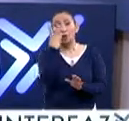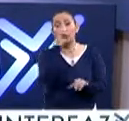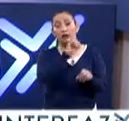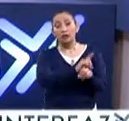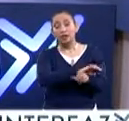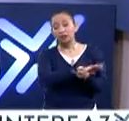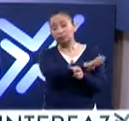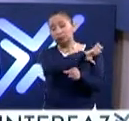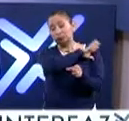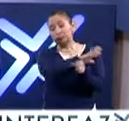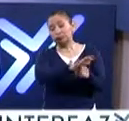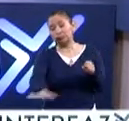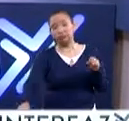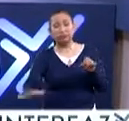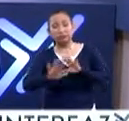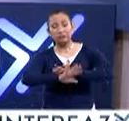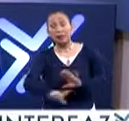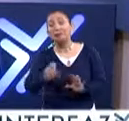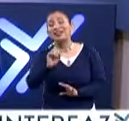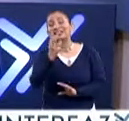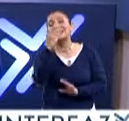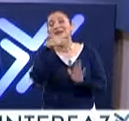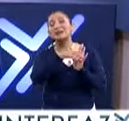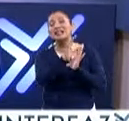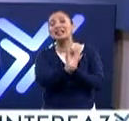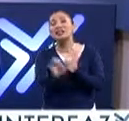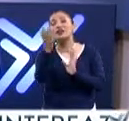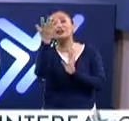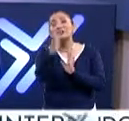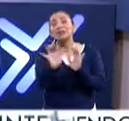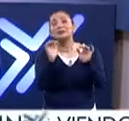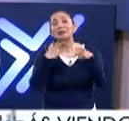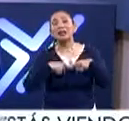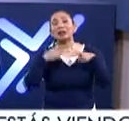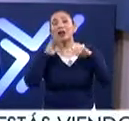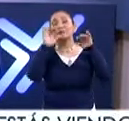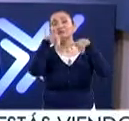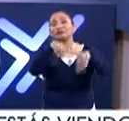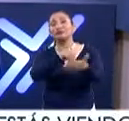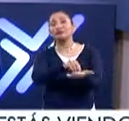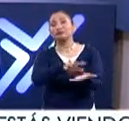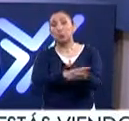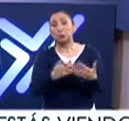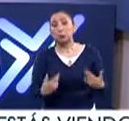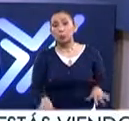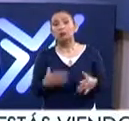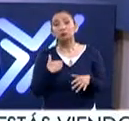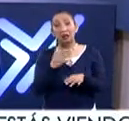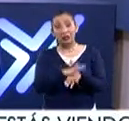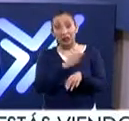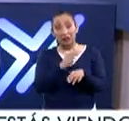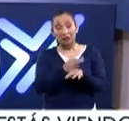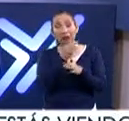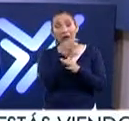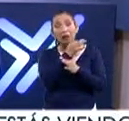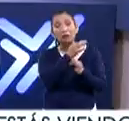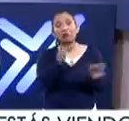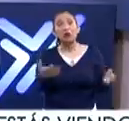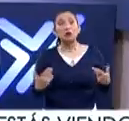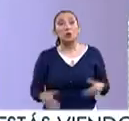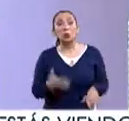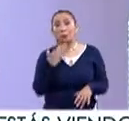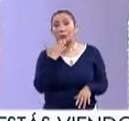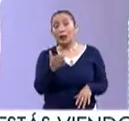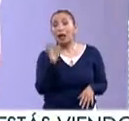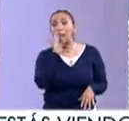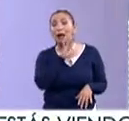4 10 alcanzando 23.500 días inscritos es una excelente noticia por un lado por un lado por ser la